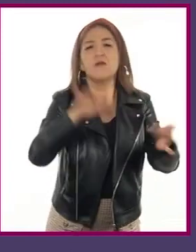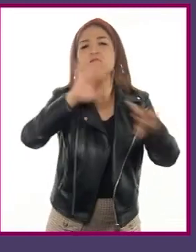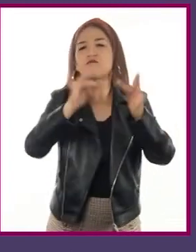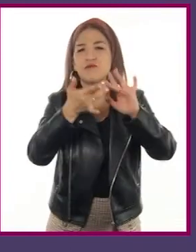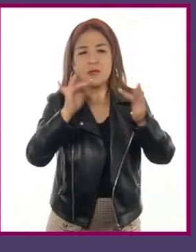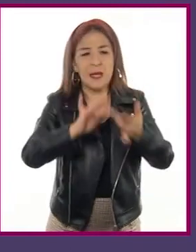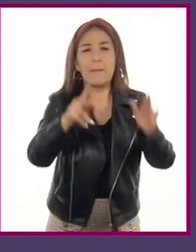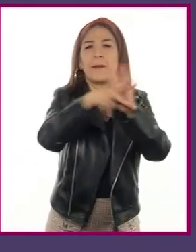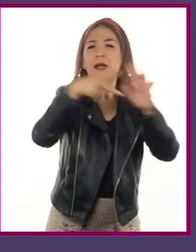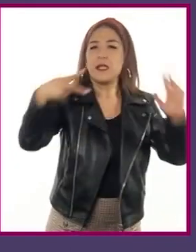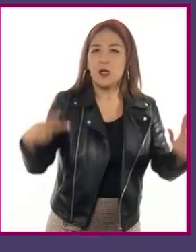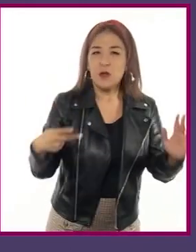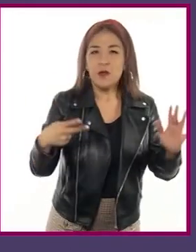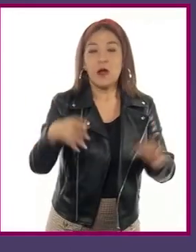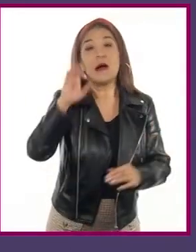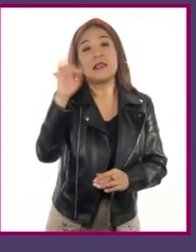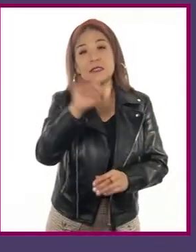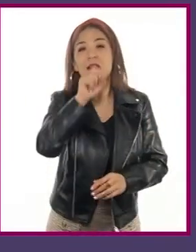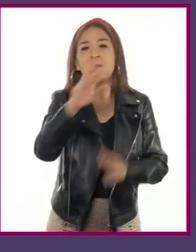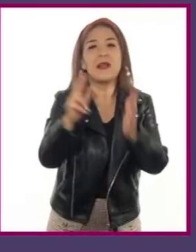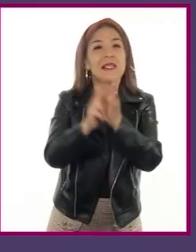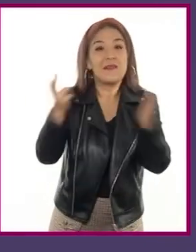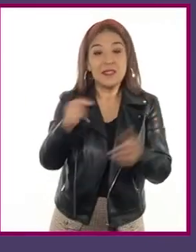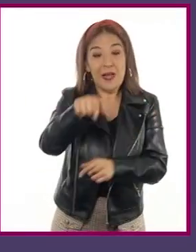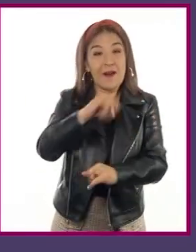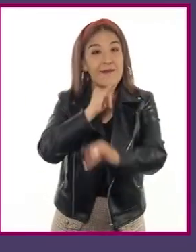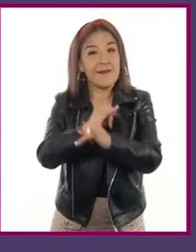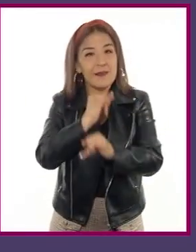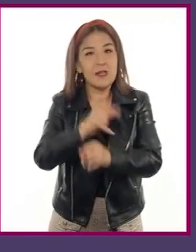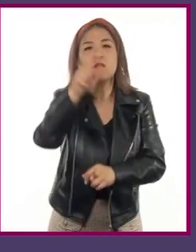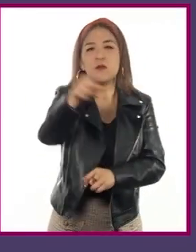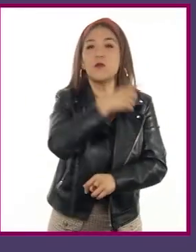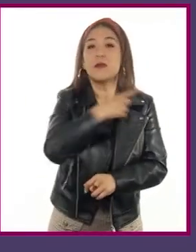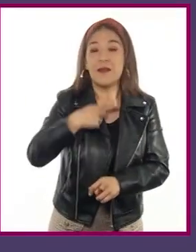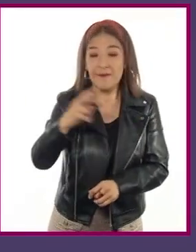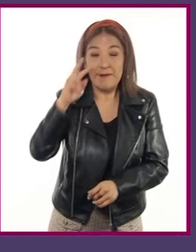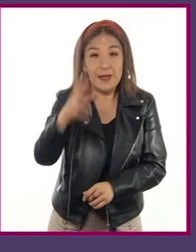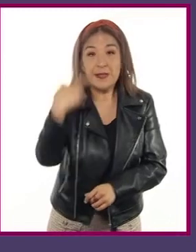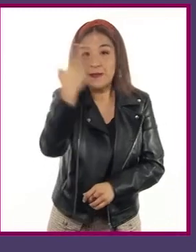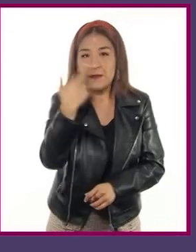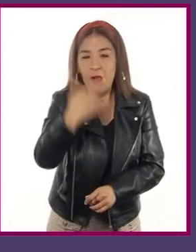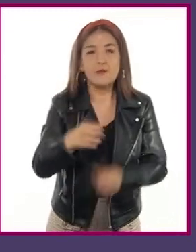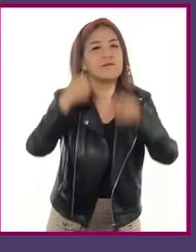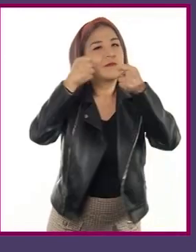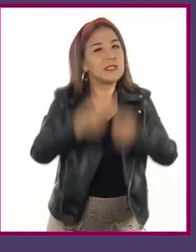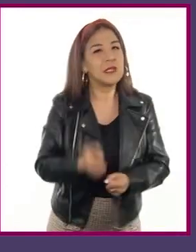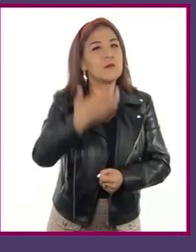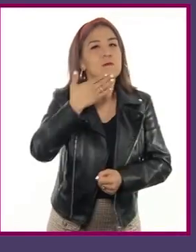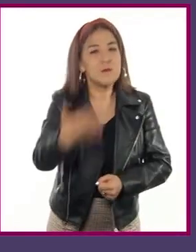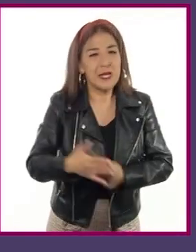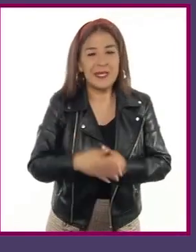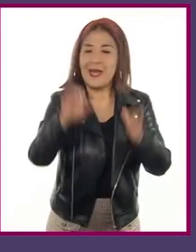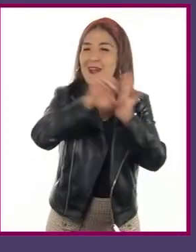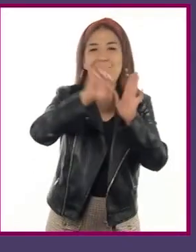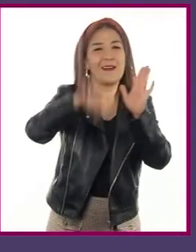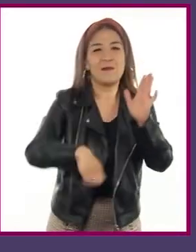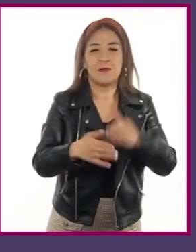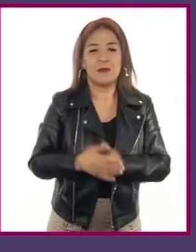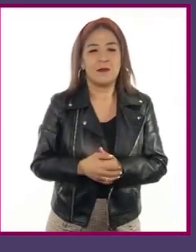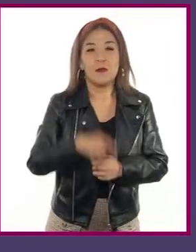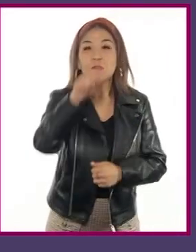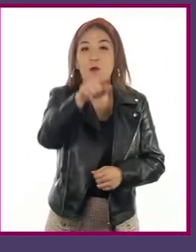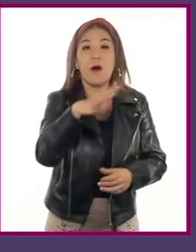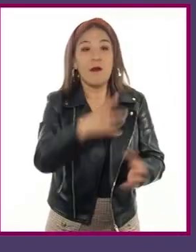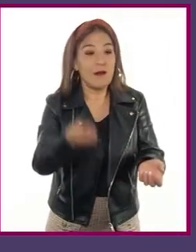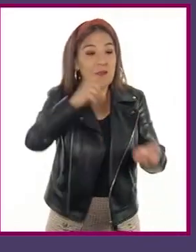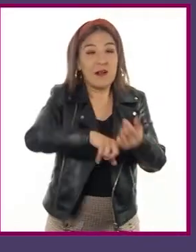sociales, periódicos o revistas en línea. Todos los sitios que visites tienen que estar verificados. Es decir, no deben